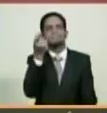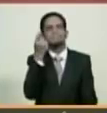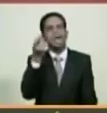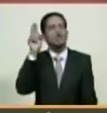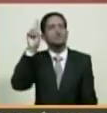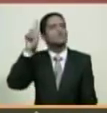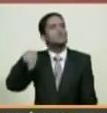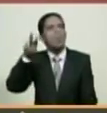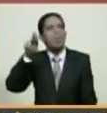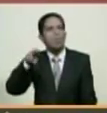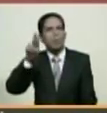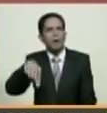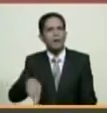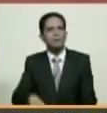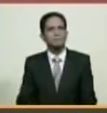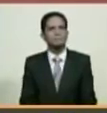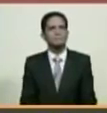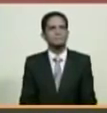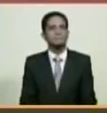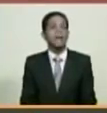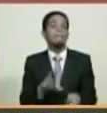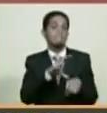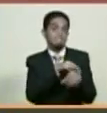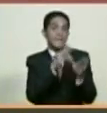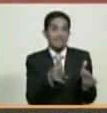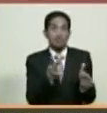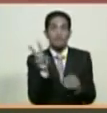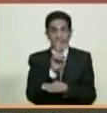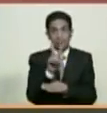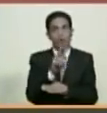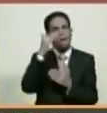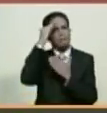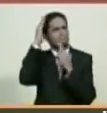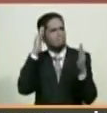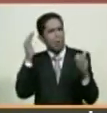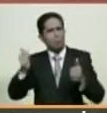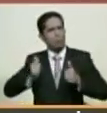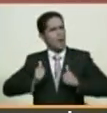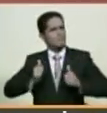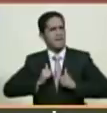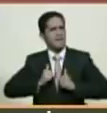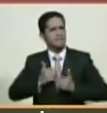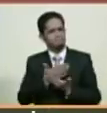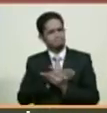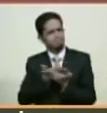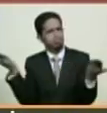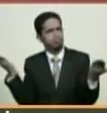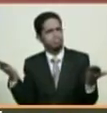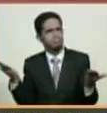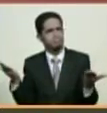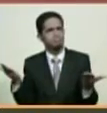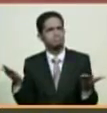había ido un médico. Y los médicos venezolanos atendíamos indistintamente, como se hace ahora, mucho más